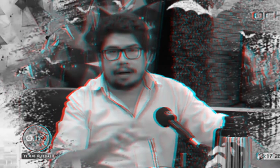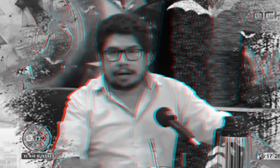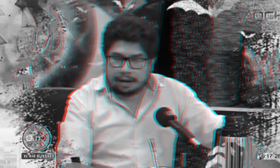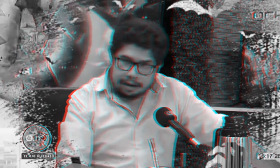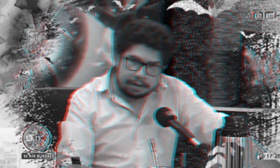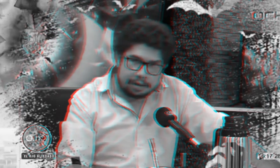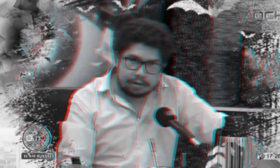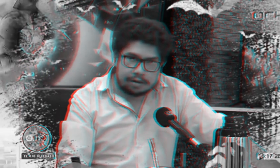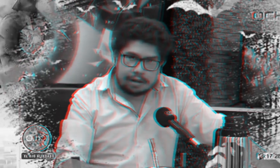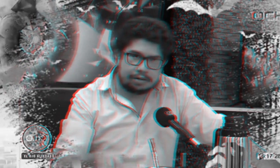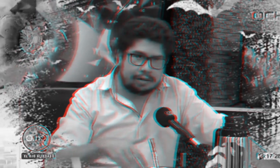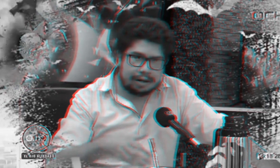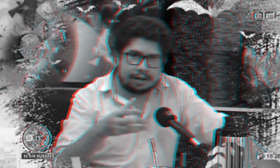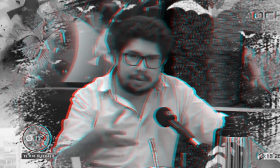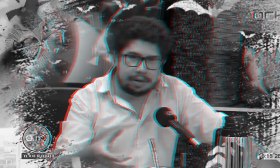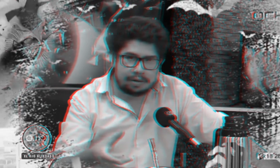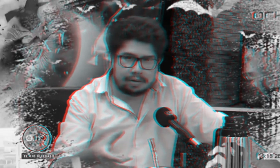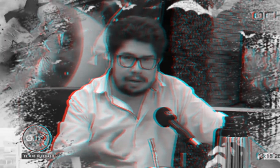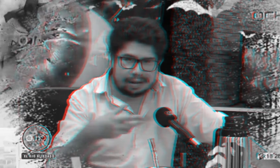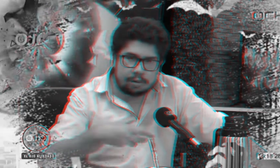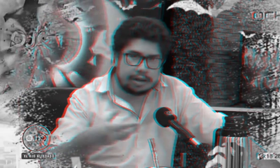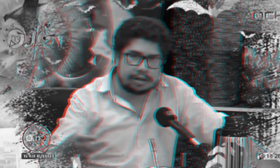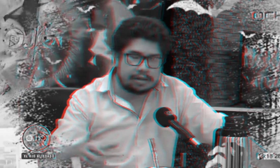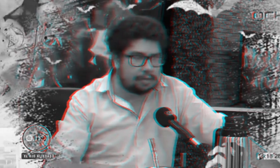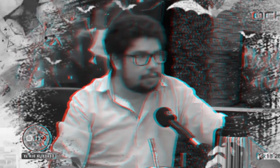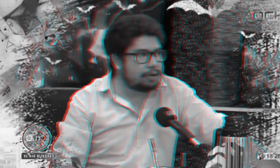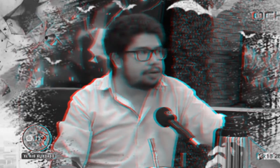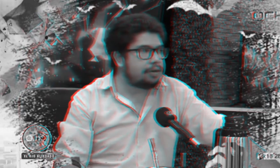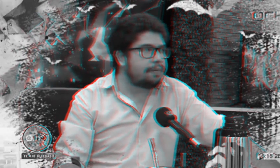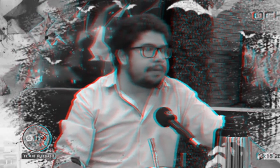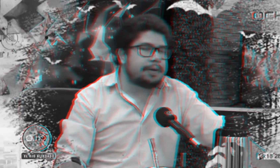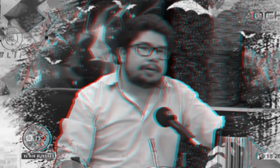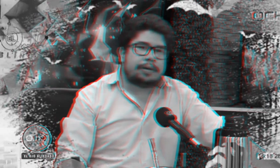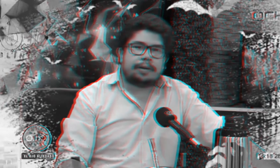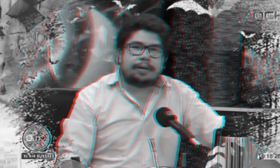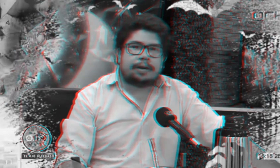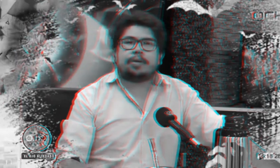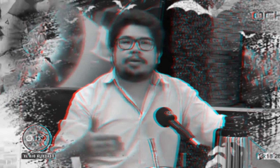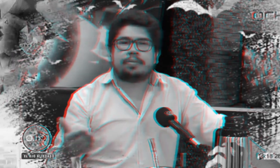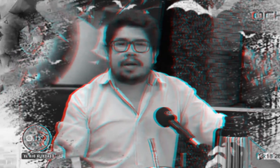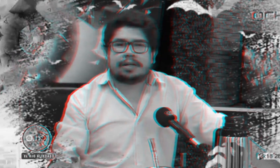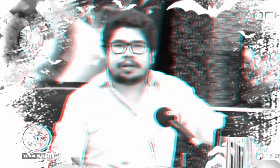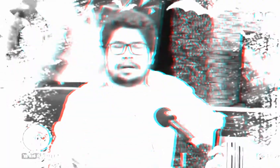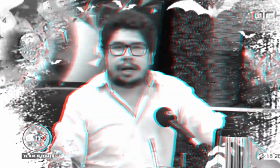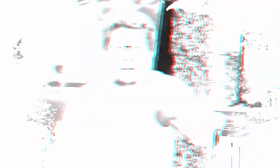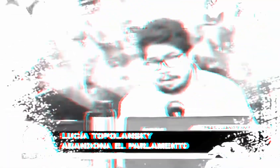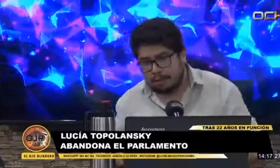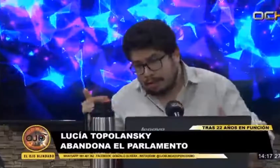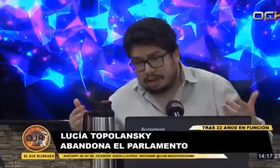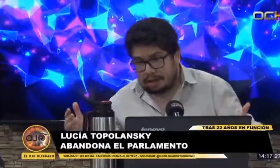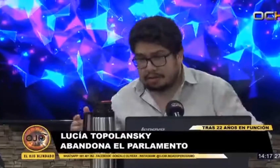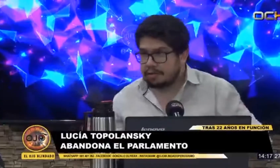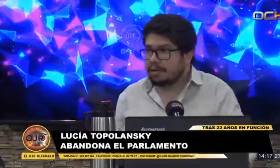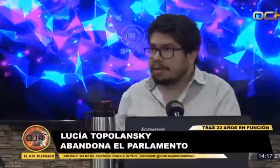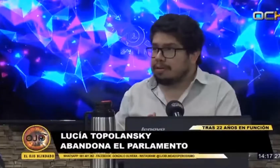a hablar de la ley de urgente consideración, a hablar del momento actual del sistema político, del momento del país en general. Pero hay despedidas